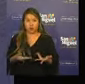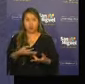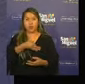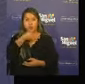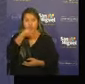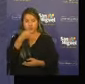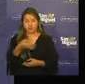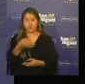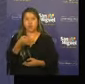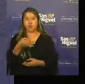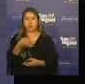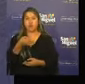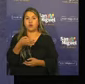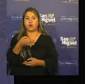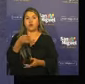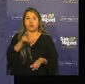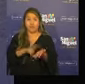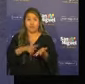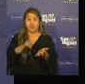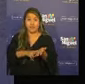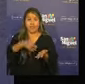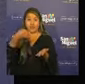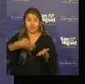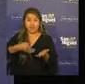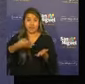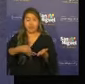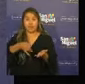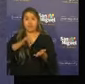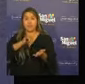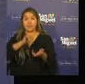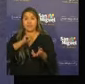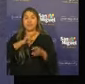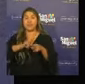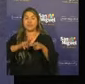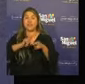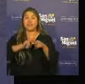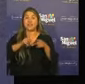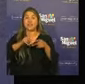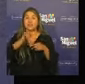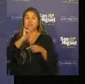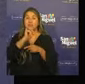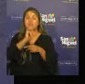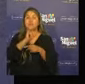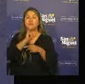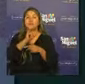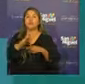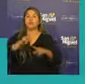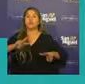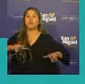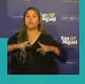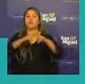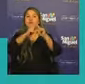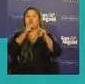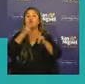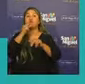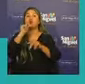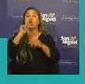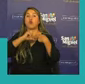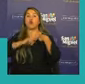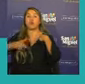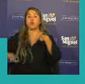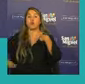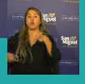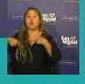es una realidad que se está construyendo y con el gobernador vamos a cortar la cinta en junio